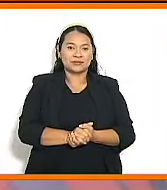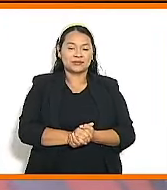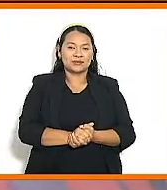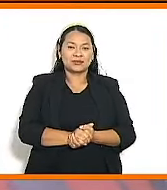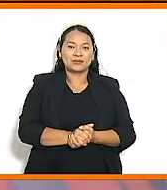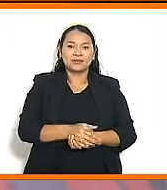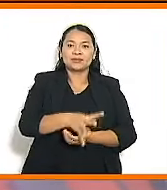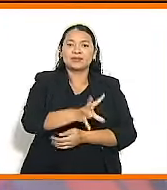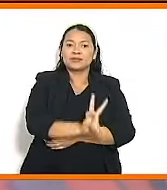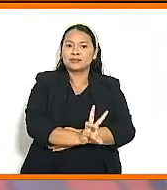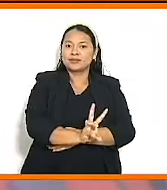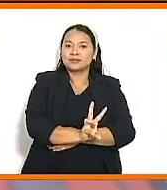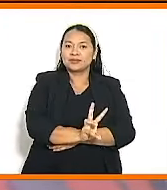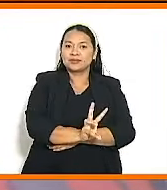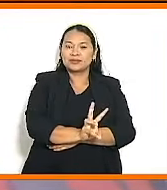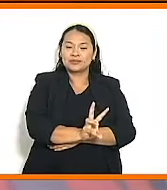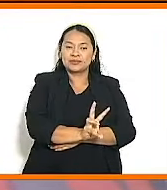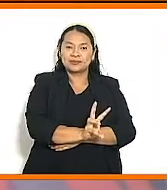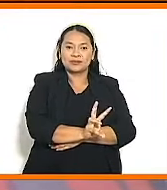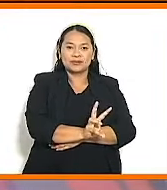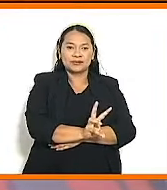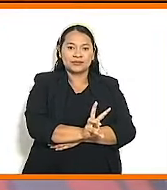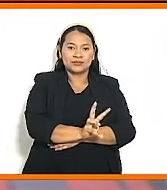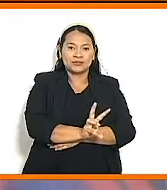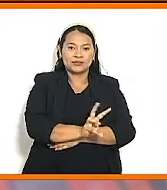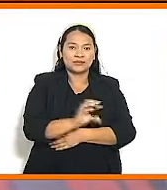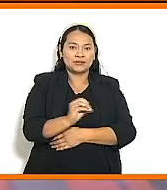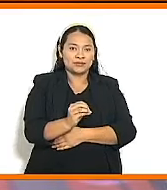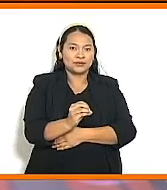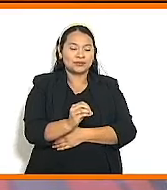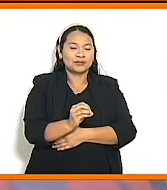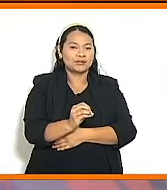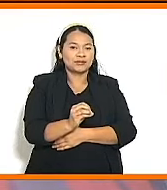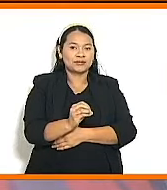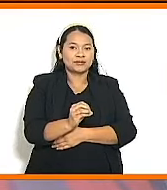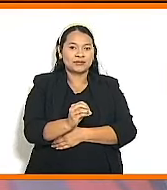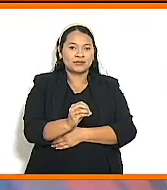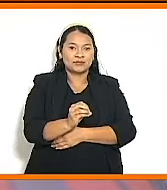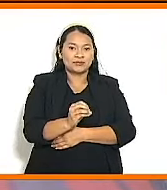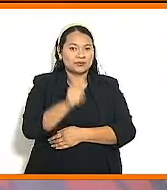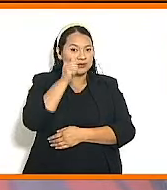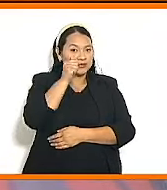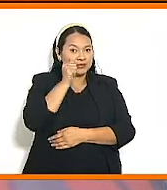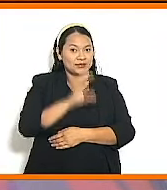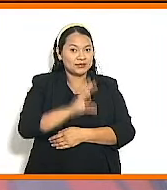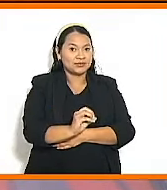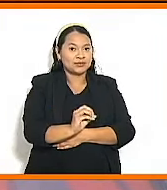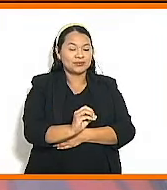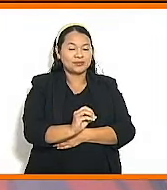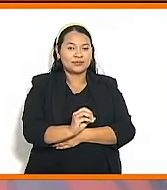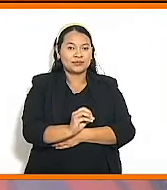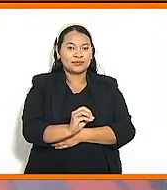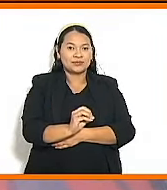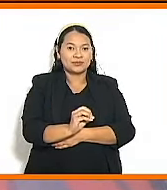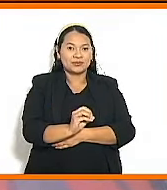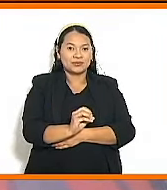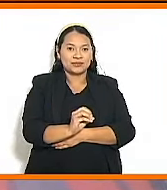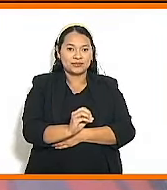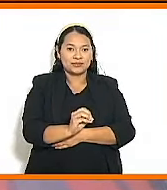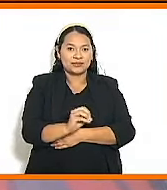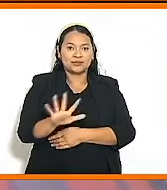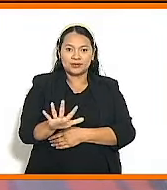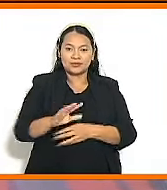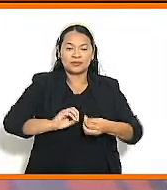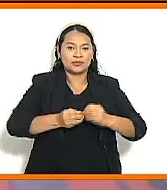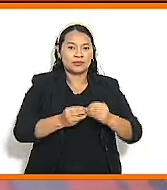el 6, segundo dígito, 0, tercer y último dígito, atentos. El